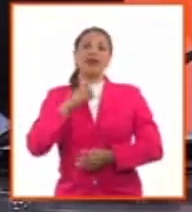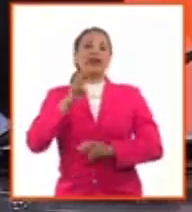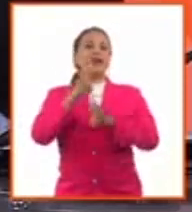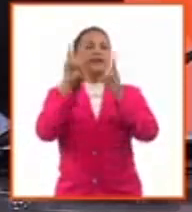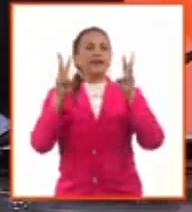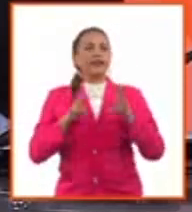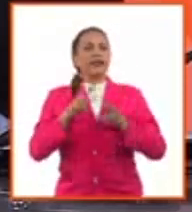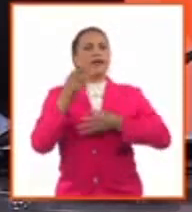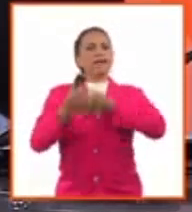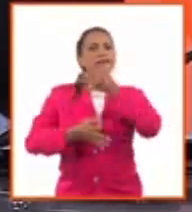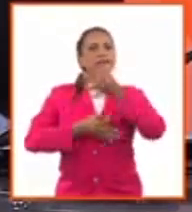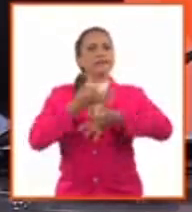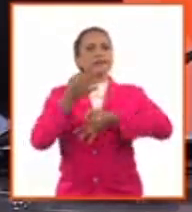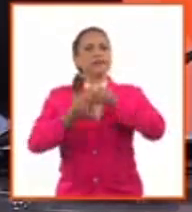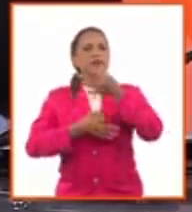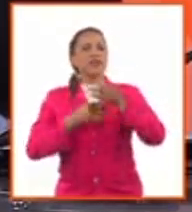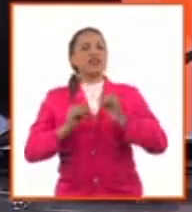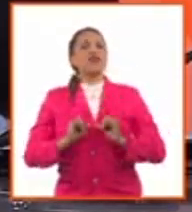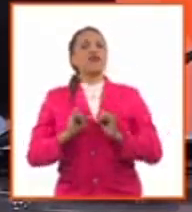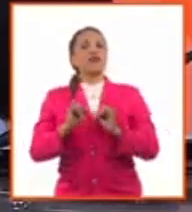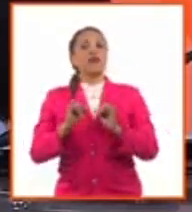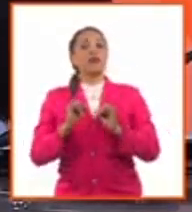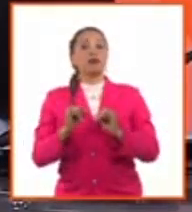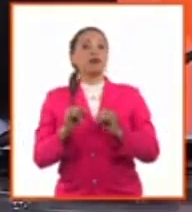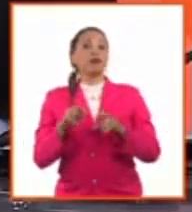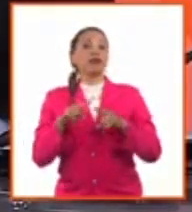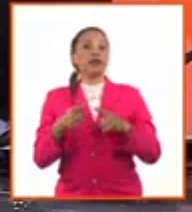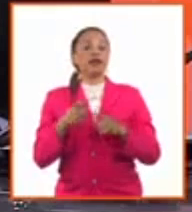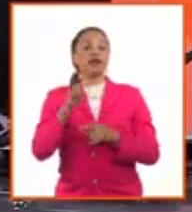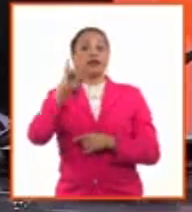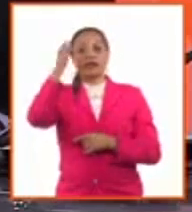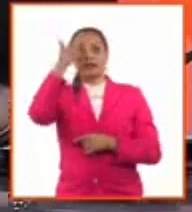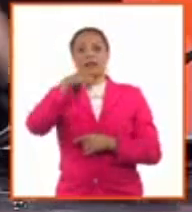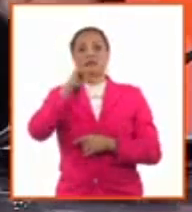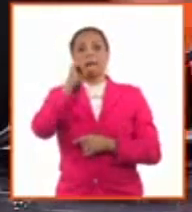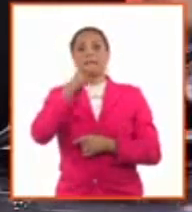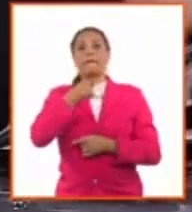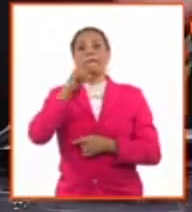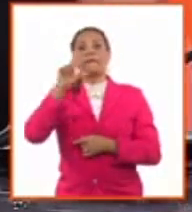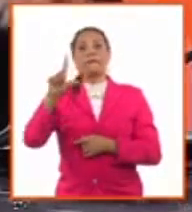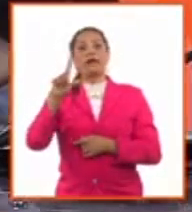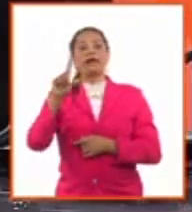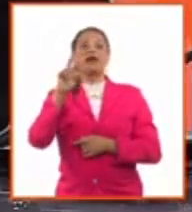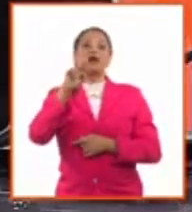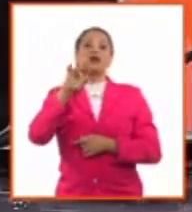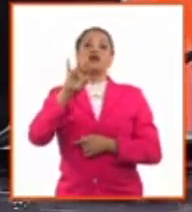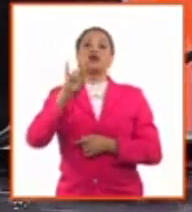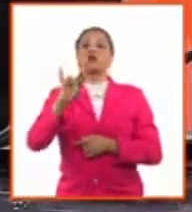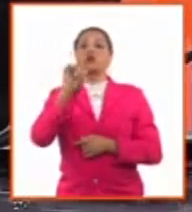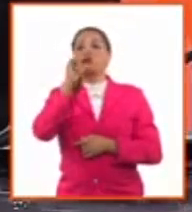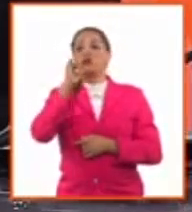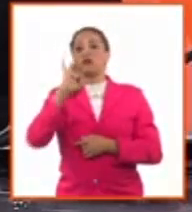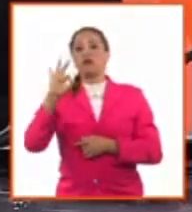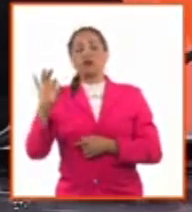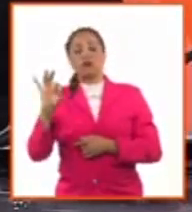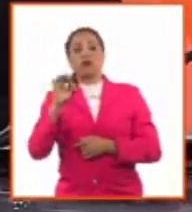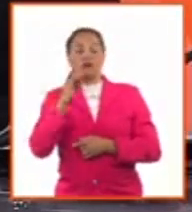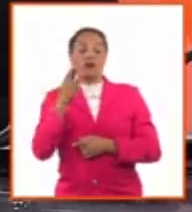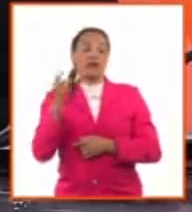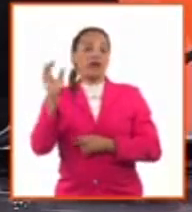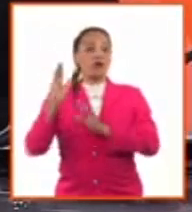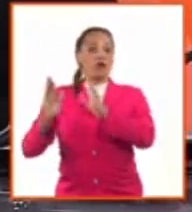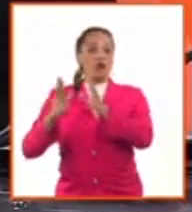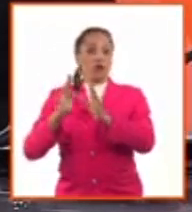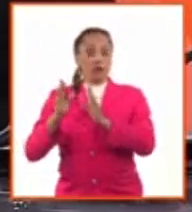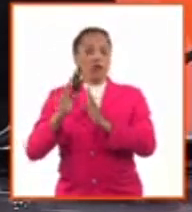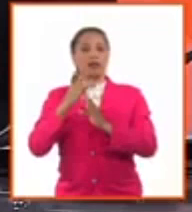Telegram, pues dando información que en Isabel Rubio, en Pinar del Río, más occidente de Pinar del Río,